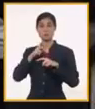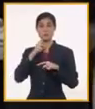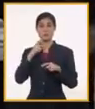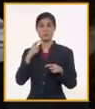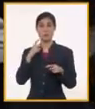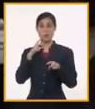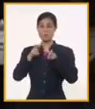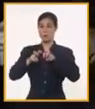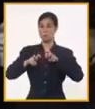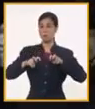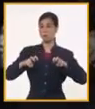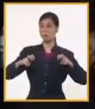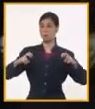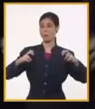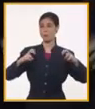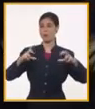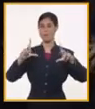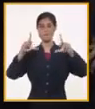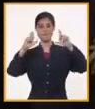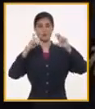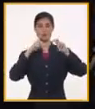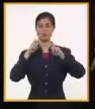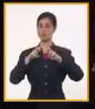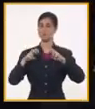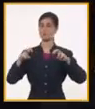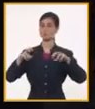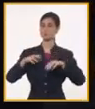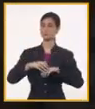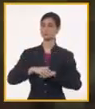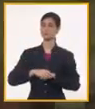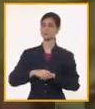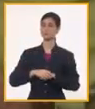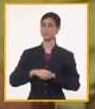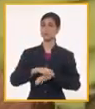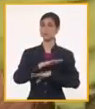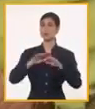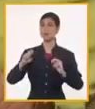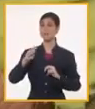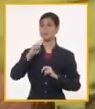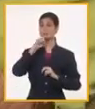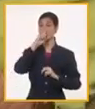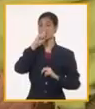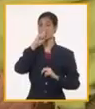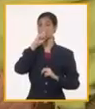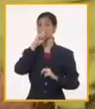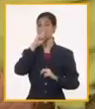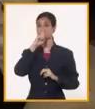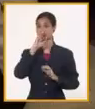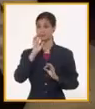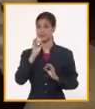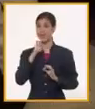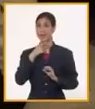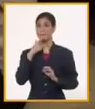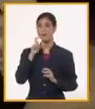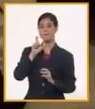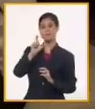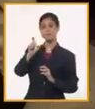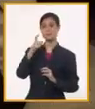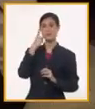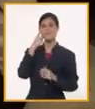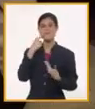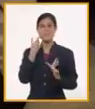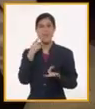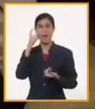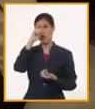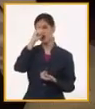Y yo... Primero, ¿es la última vez que vio al Che? Es la última vez, porque después cuando él vino